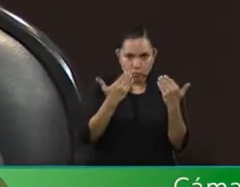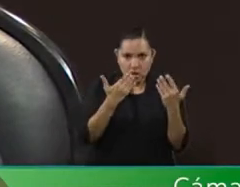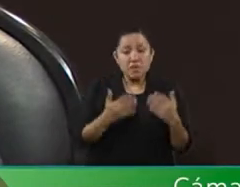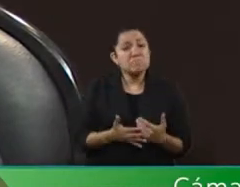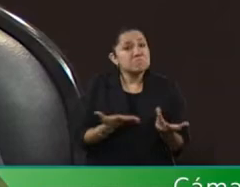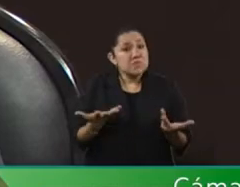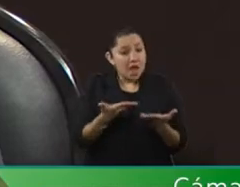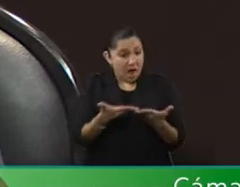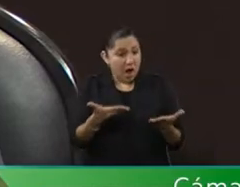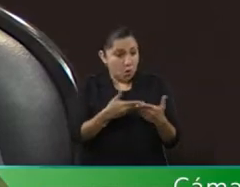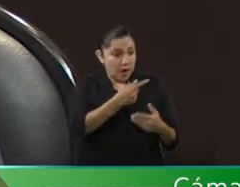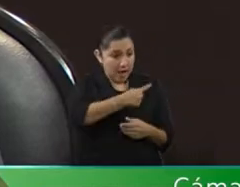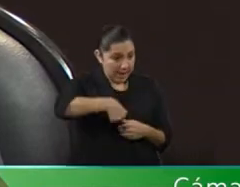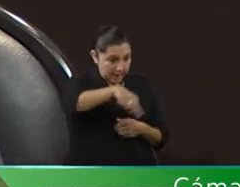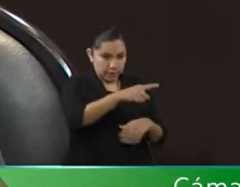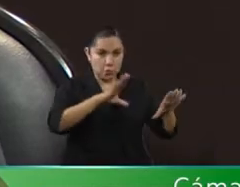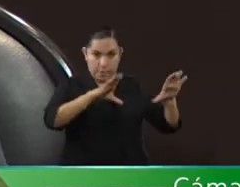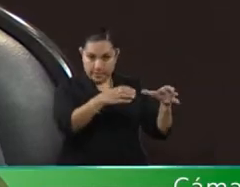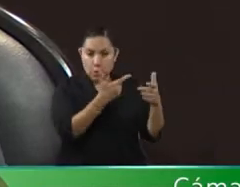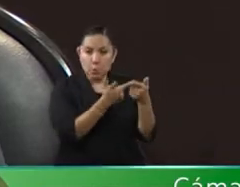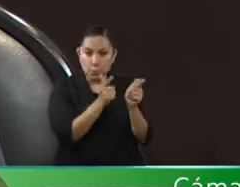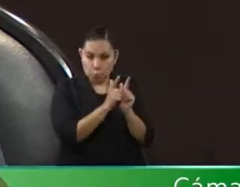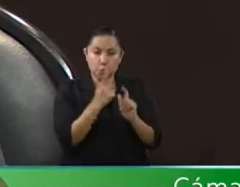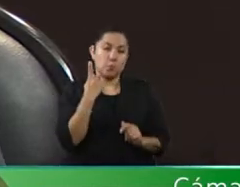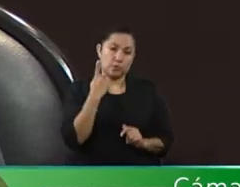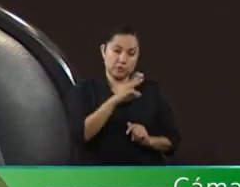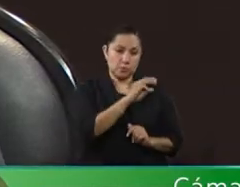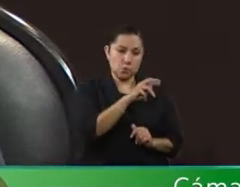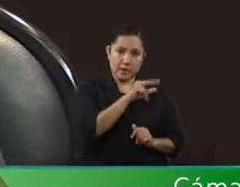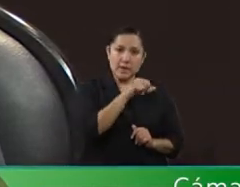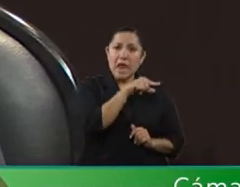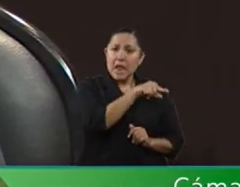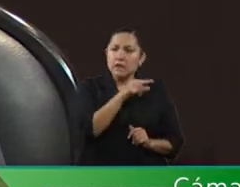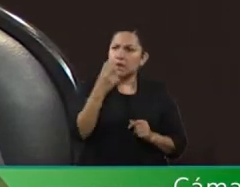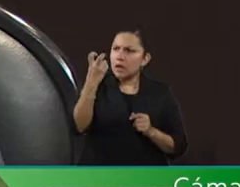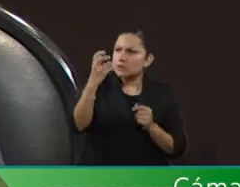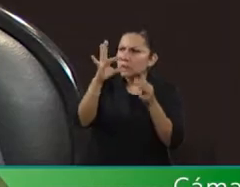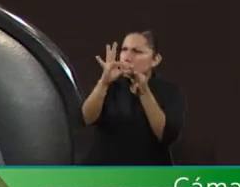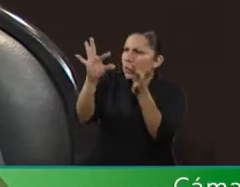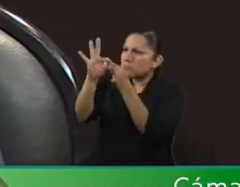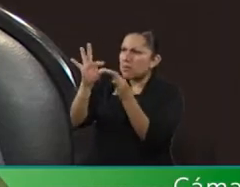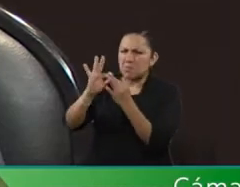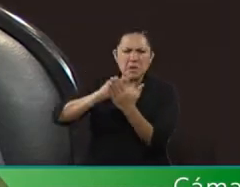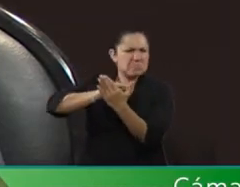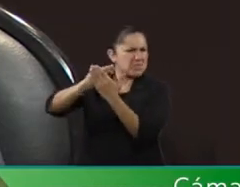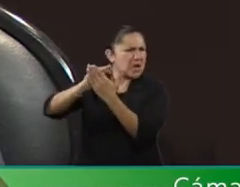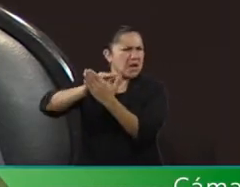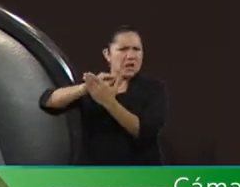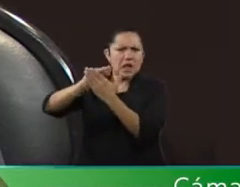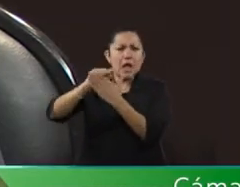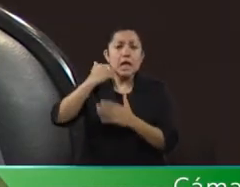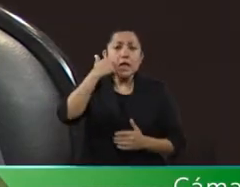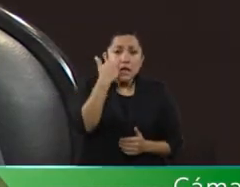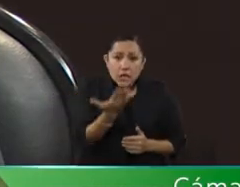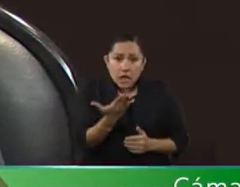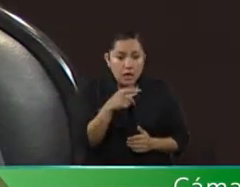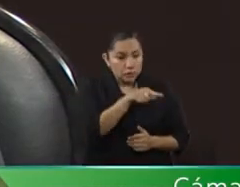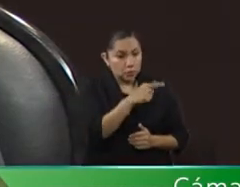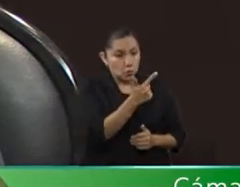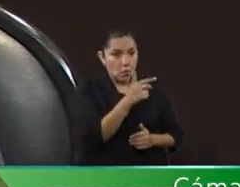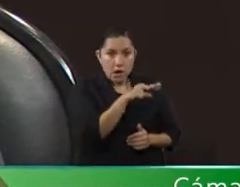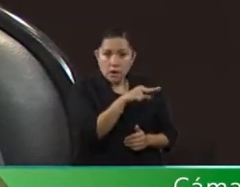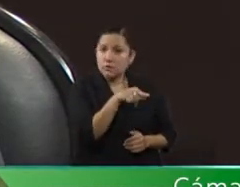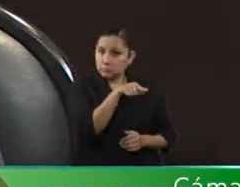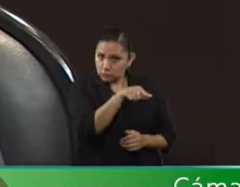oídos sordos, pretenden oficializar que la Guardia Nacional sea una Fuerza Armada permanente, adscrita a la